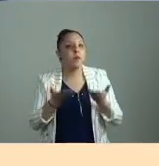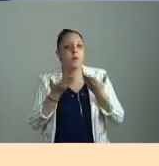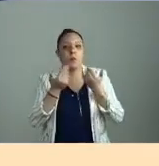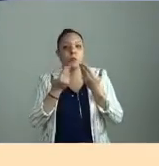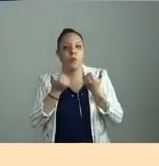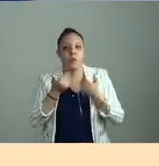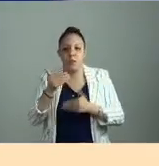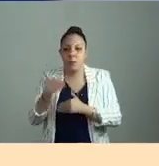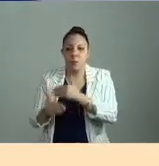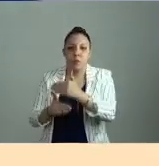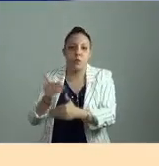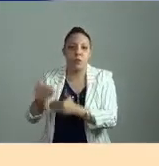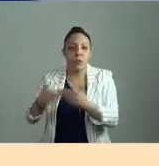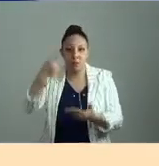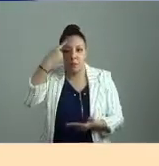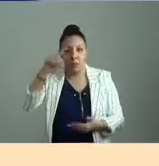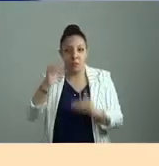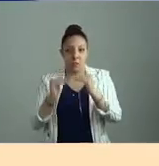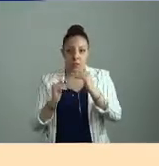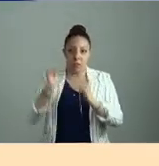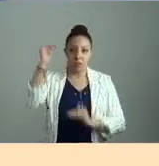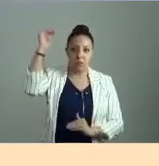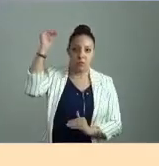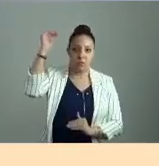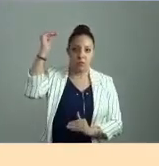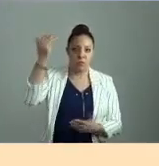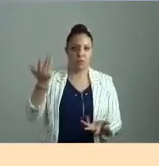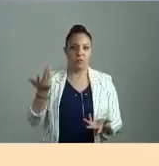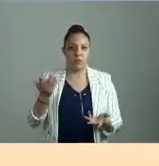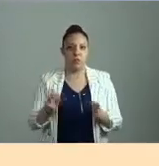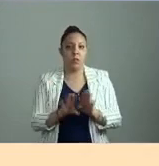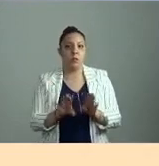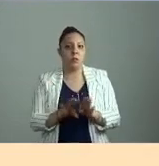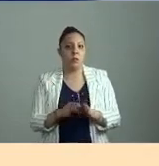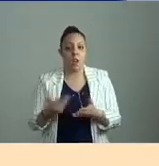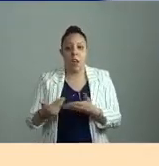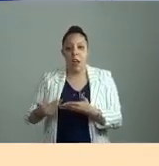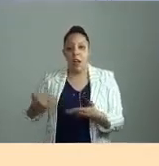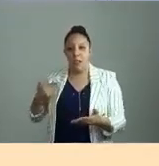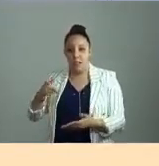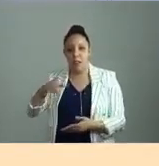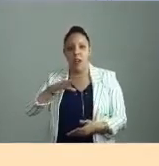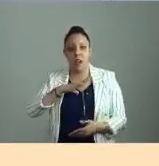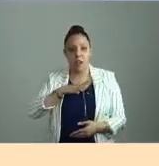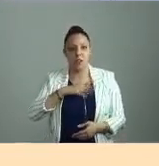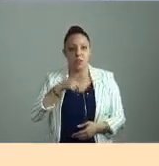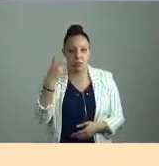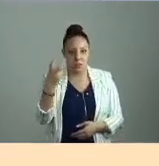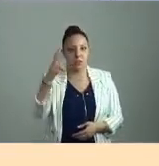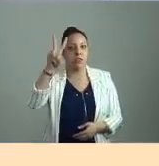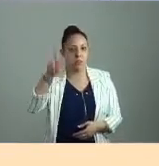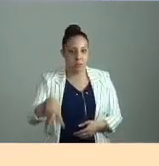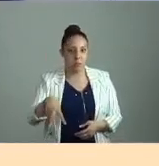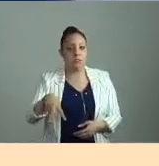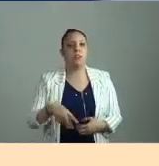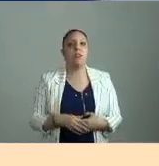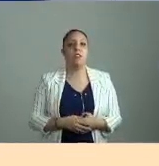a un proceso que ya es verdad pero es exactamente